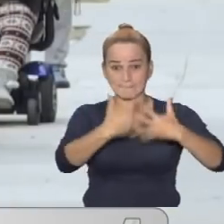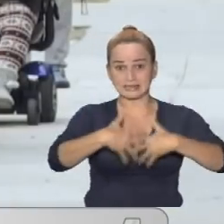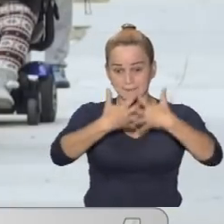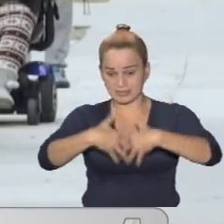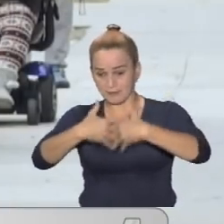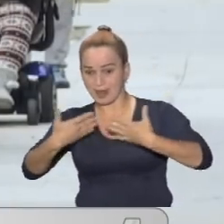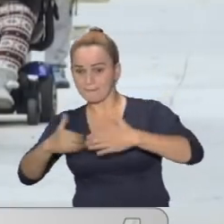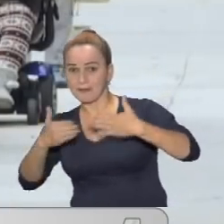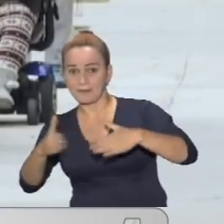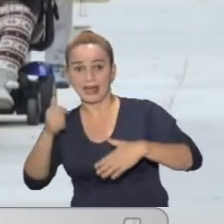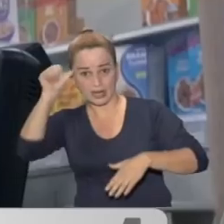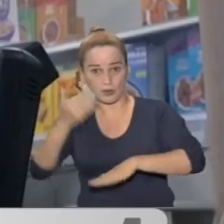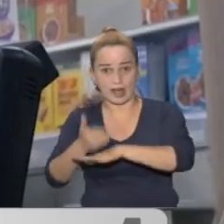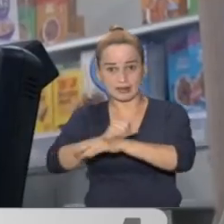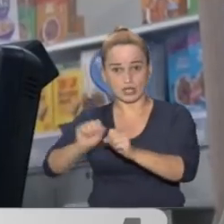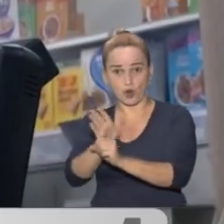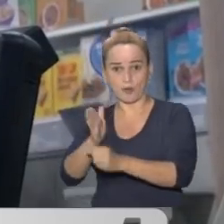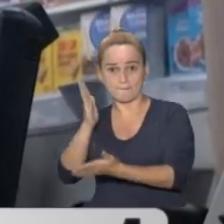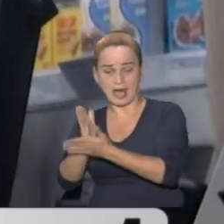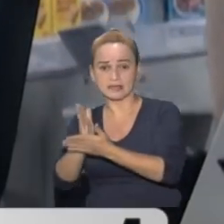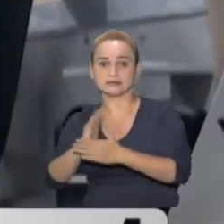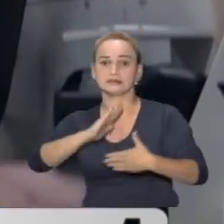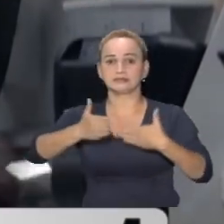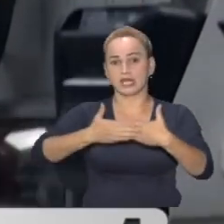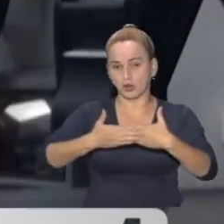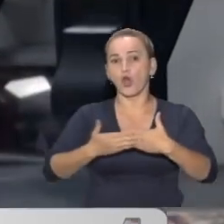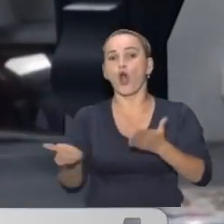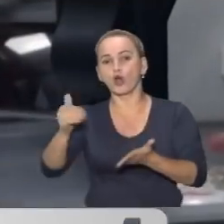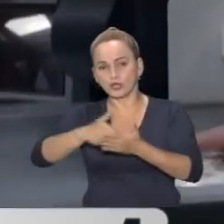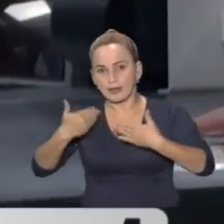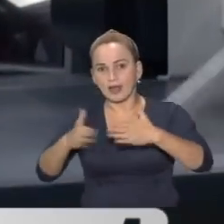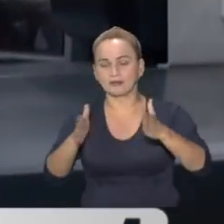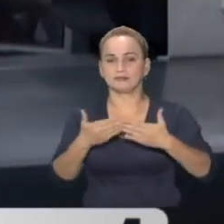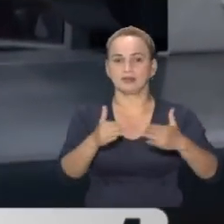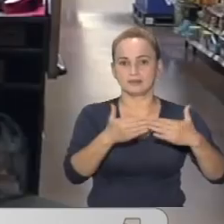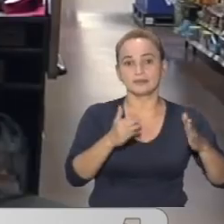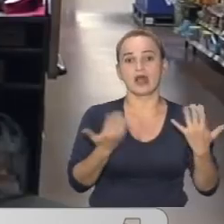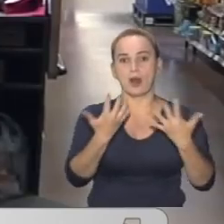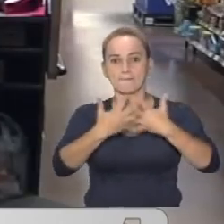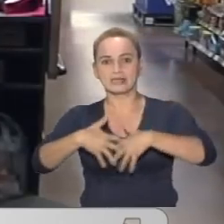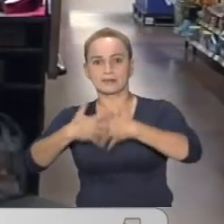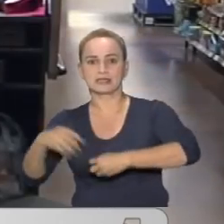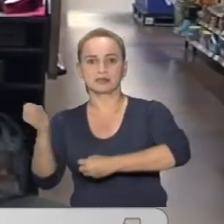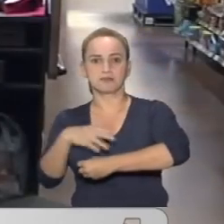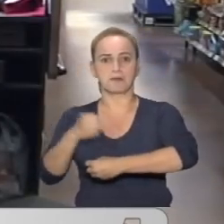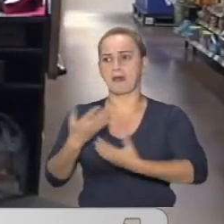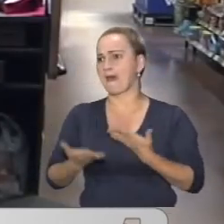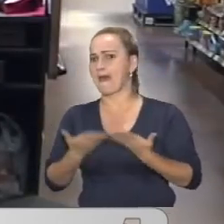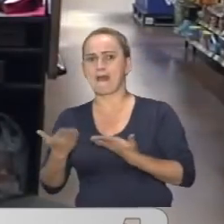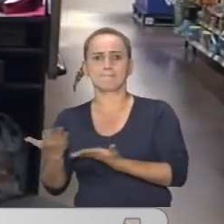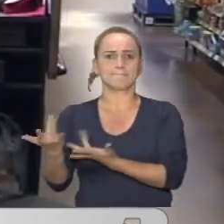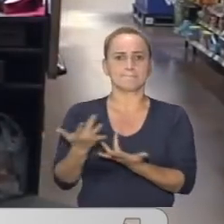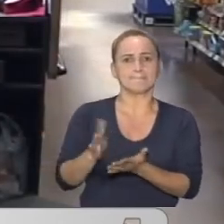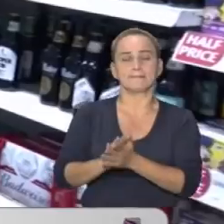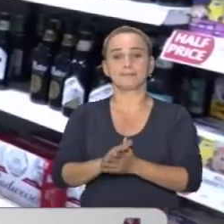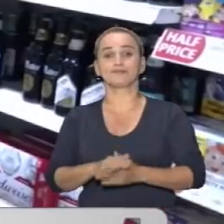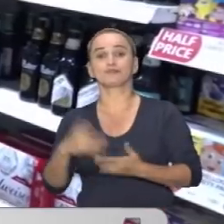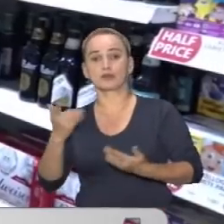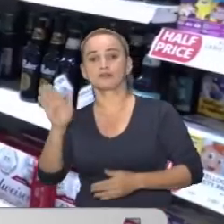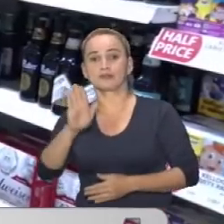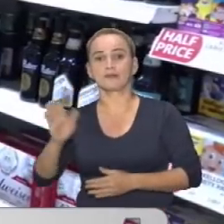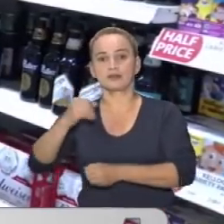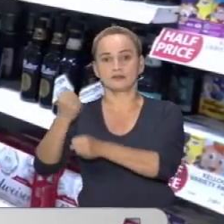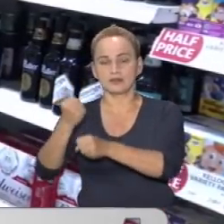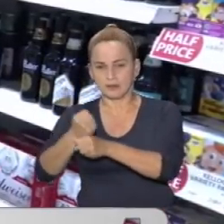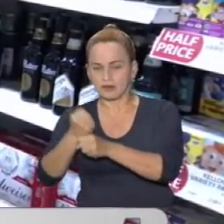reabren tras los cierres por el COVID-19 en 2020, y las cadenas de suministro se enfrentan a la escasez y las demoras. Según el Departamento del